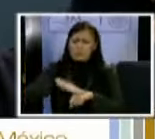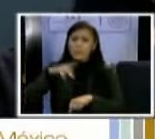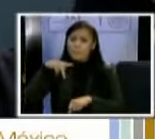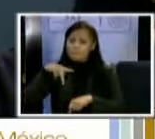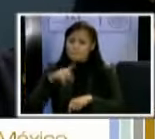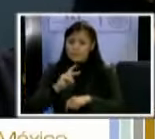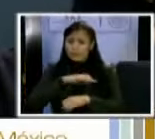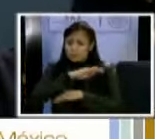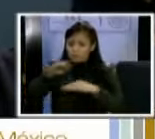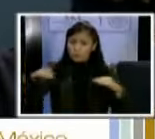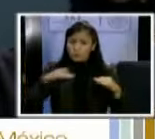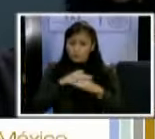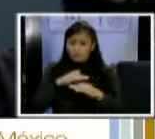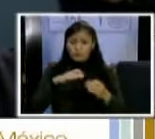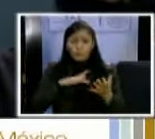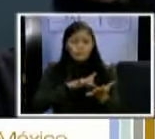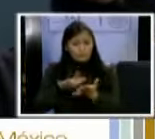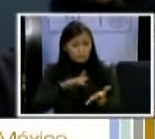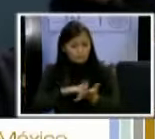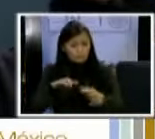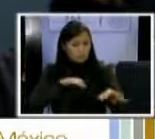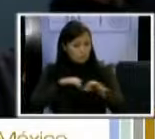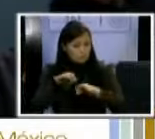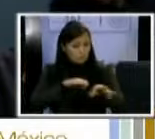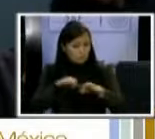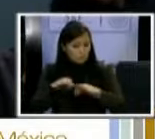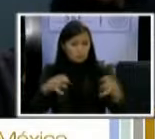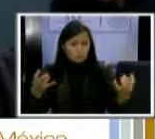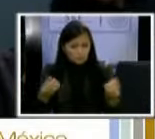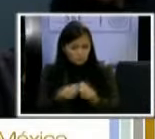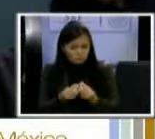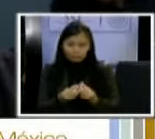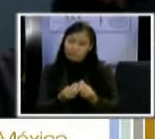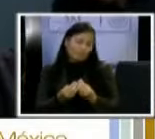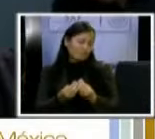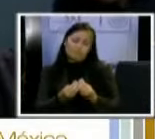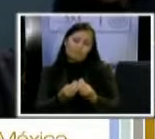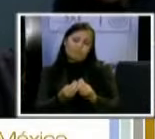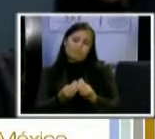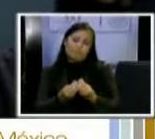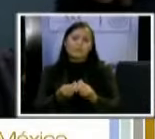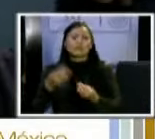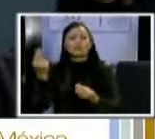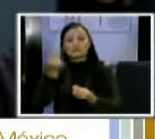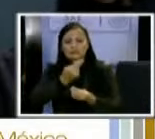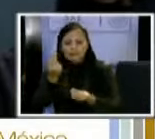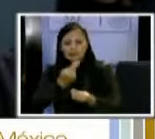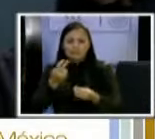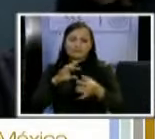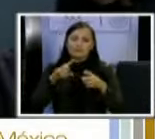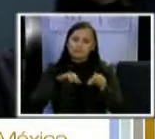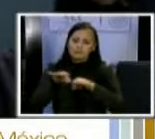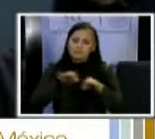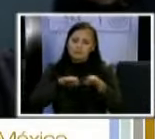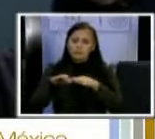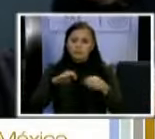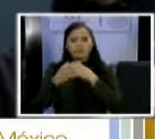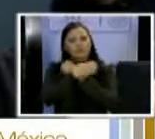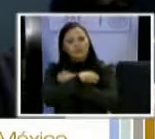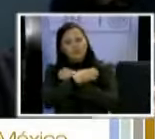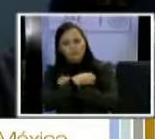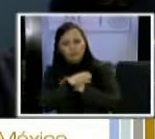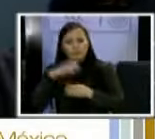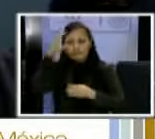somos parte del grupo de trabajo, y lo hemos comentado con la Cancillería, para poder hacer esta cadena virtuosa de educación, cultura,